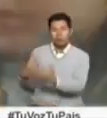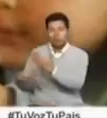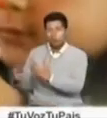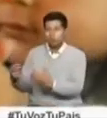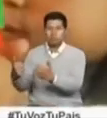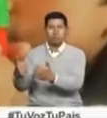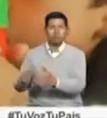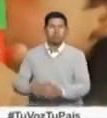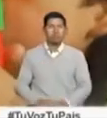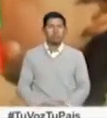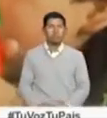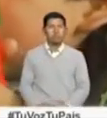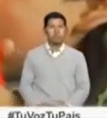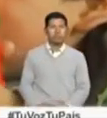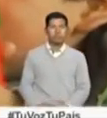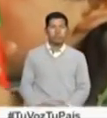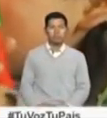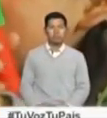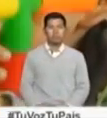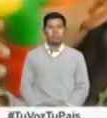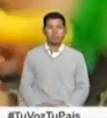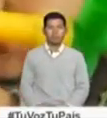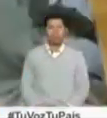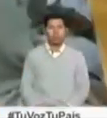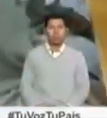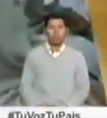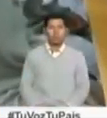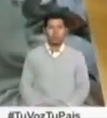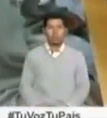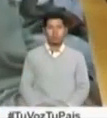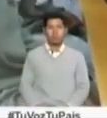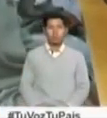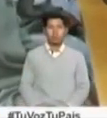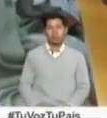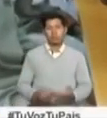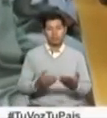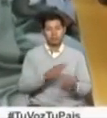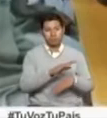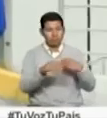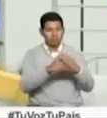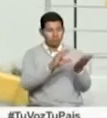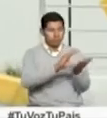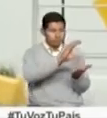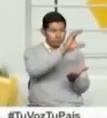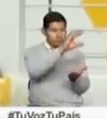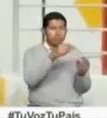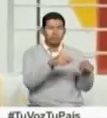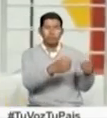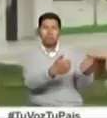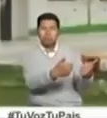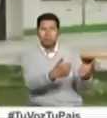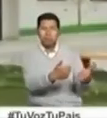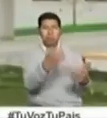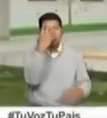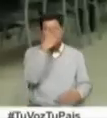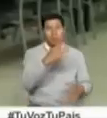1.600 estudiantes de educación inicial, general básica y bachillerato. La infraestructura cuenta con 30 aulas, un laboratorio de